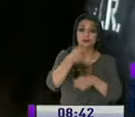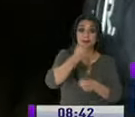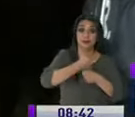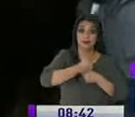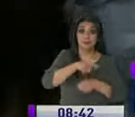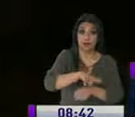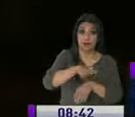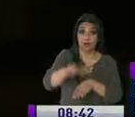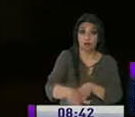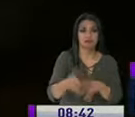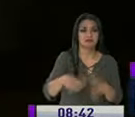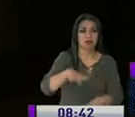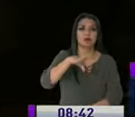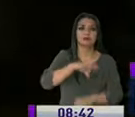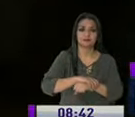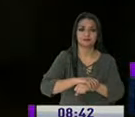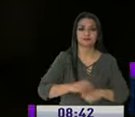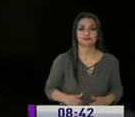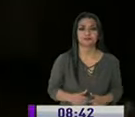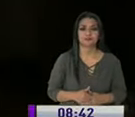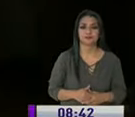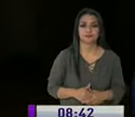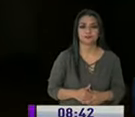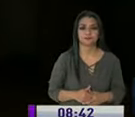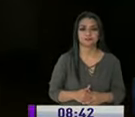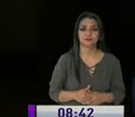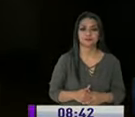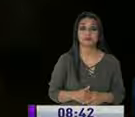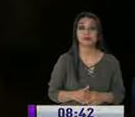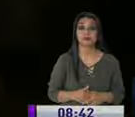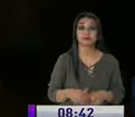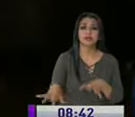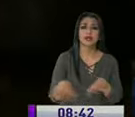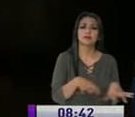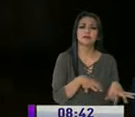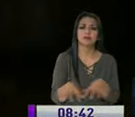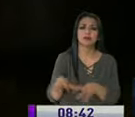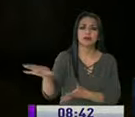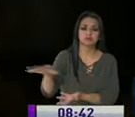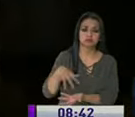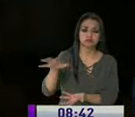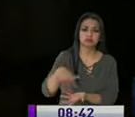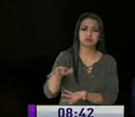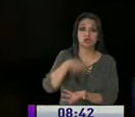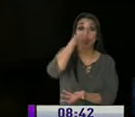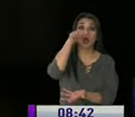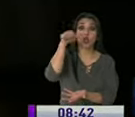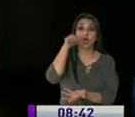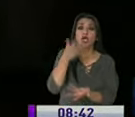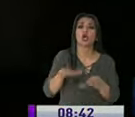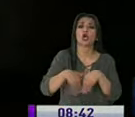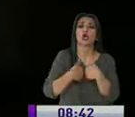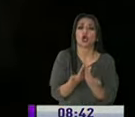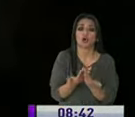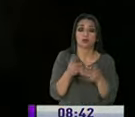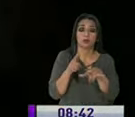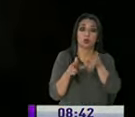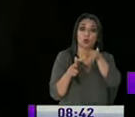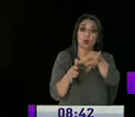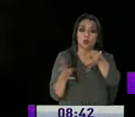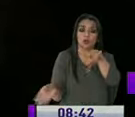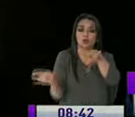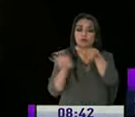día. Aparte, hoy tenemos luna tamaño grande en nuestra ciudad. Problemática que seguramente ya la empresa Agua Potable tomó apuntes